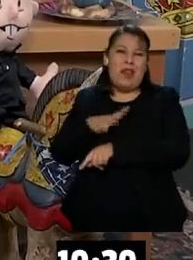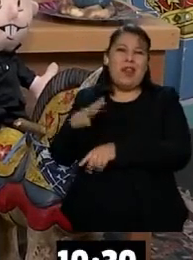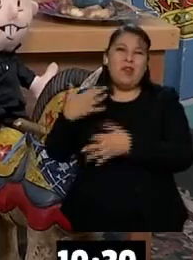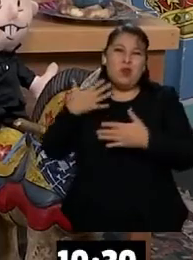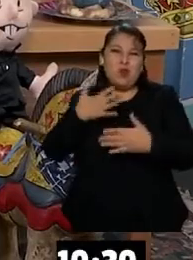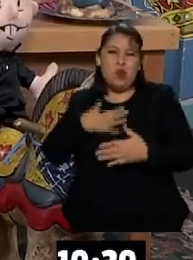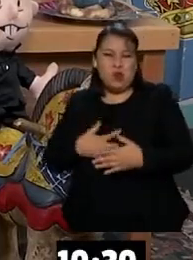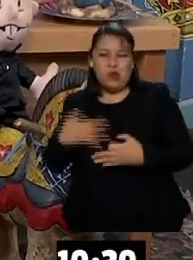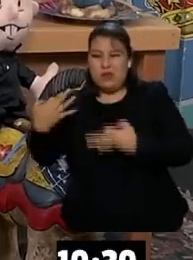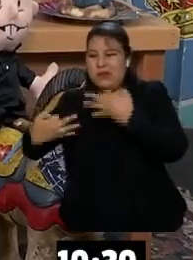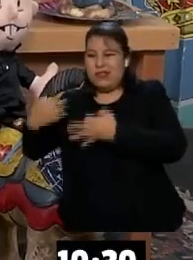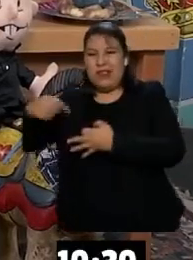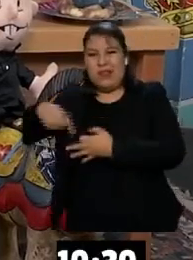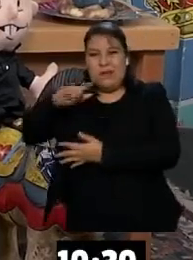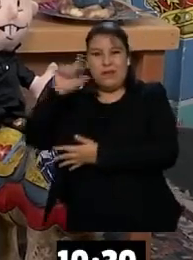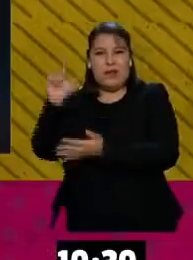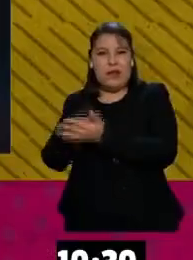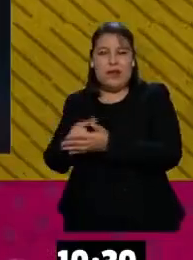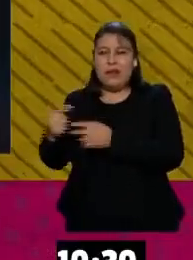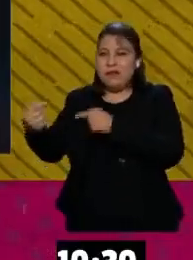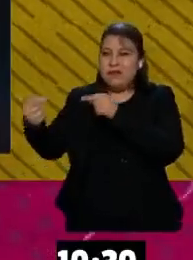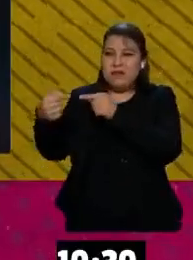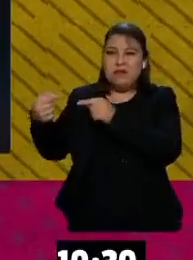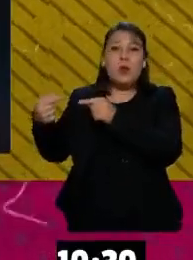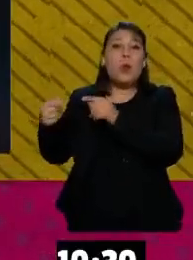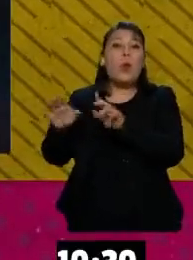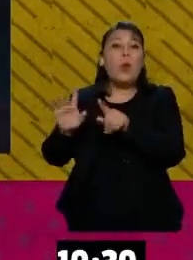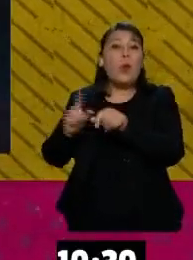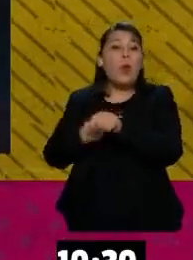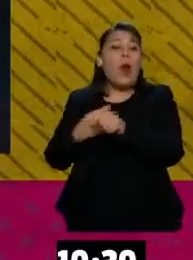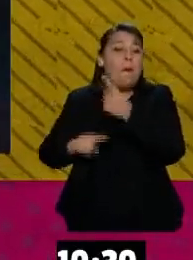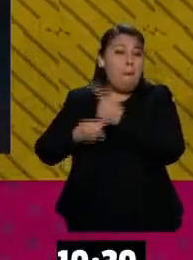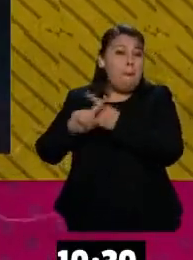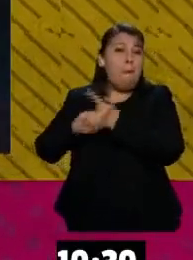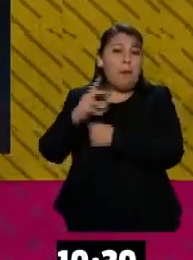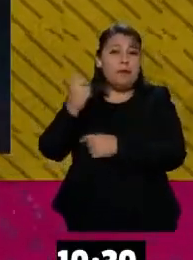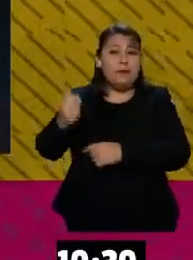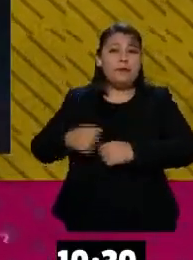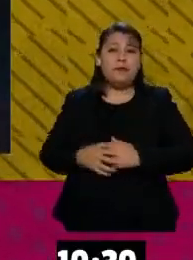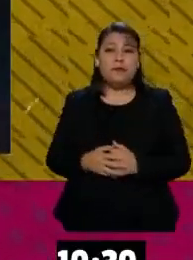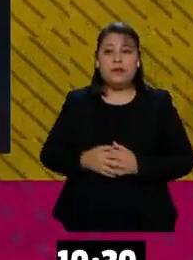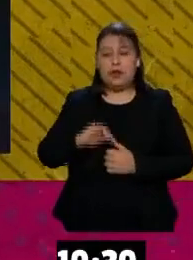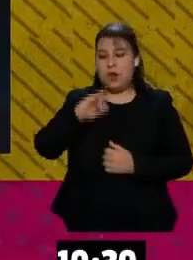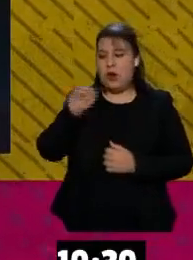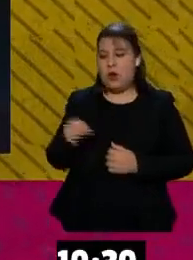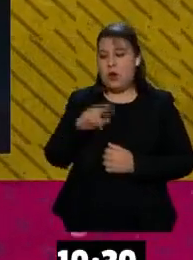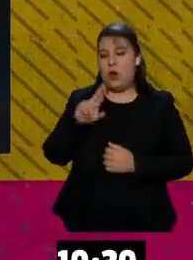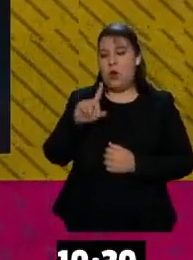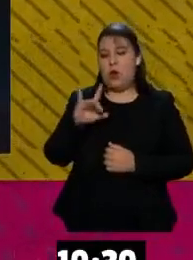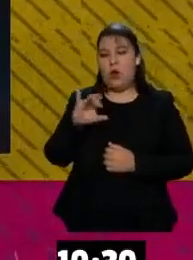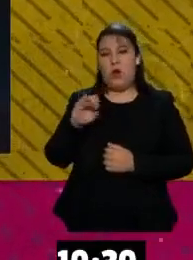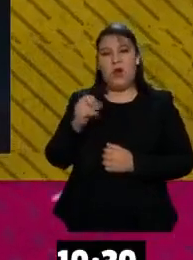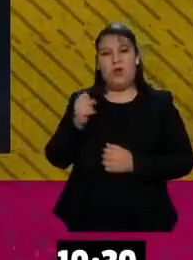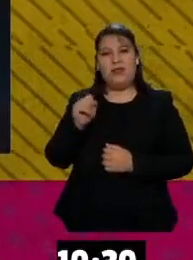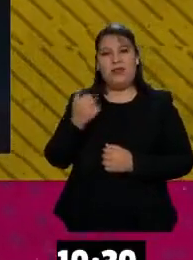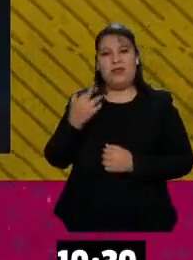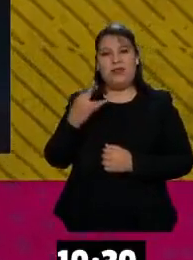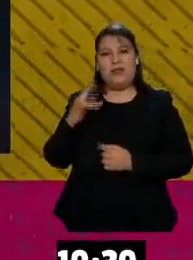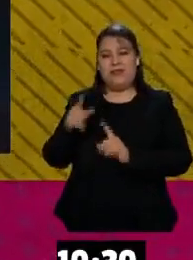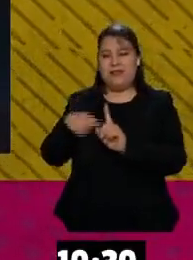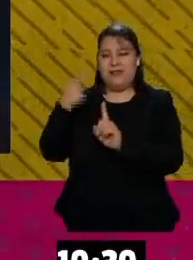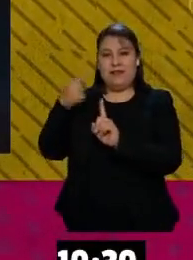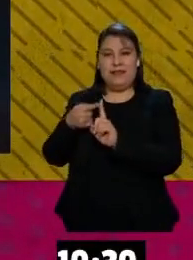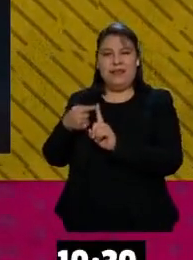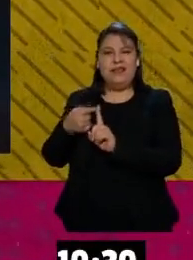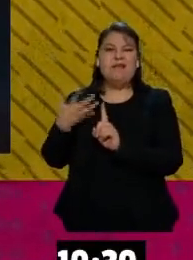México. Han chocado en los intereses. Julio Scherer por ahí promovió consultas extraoficiales a